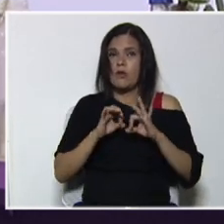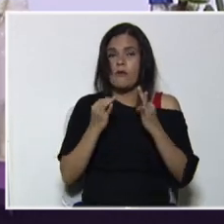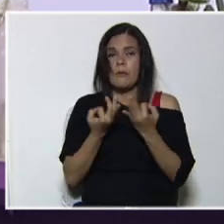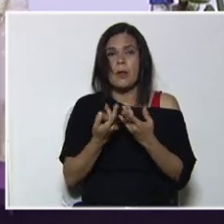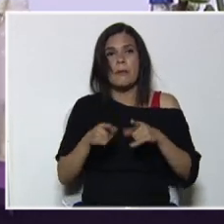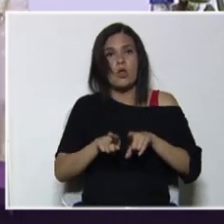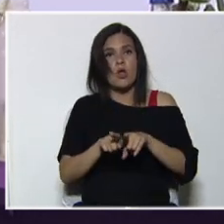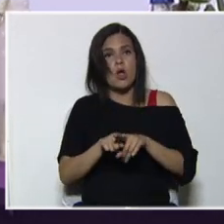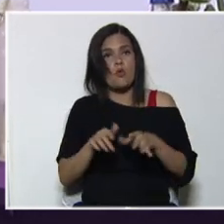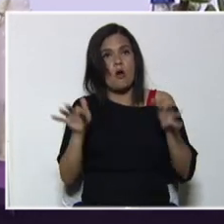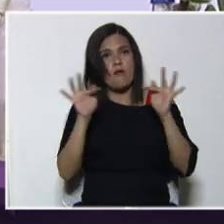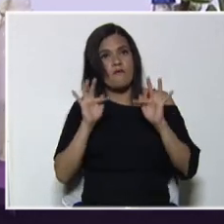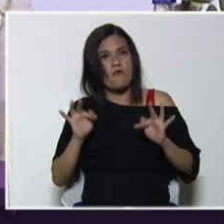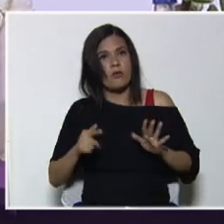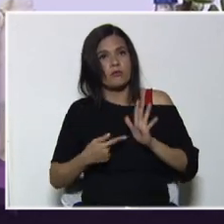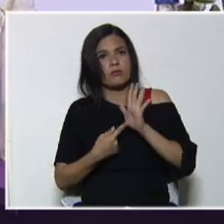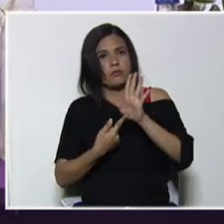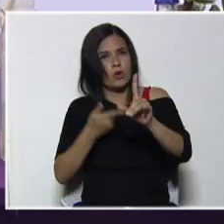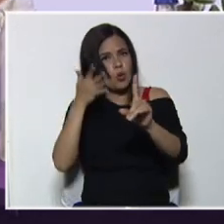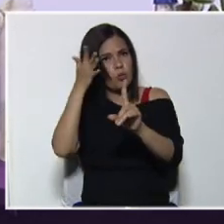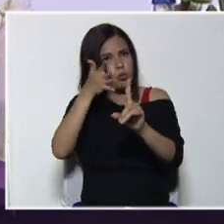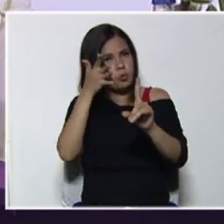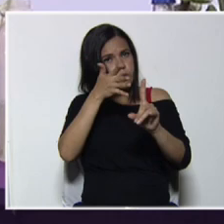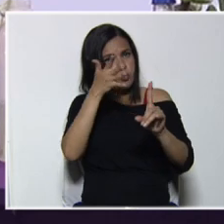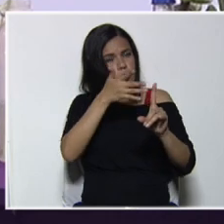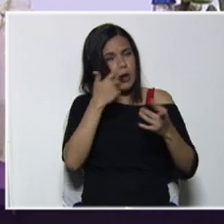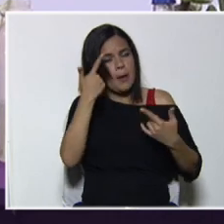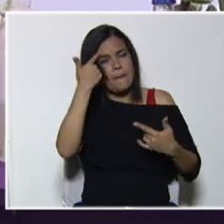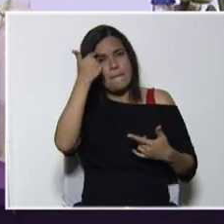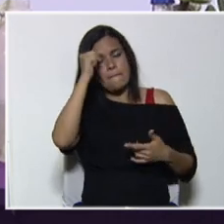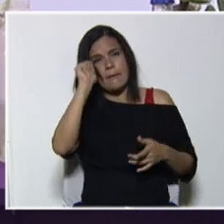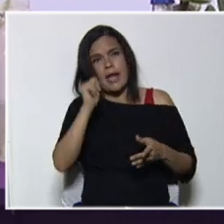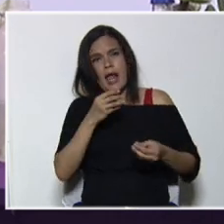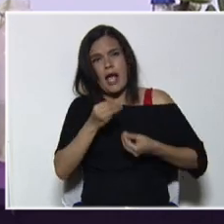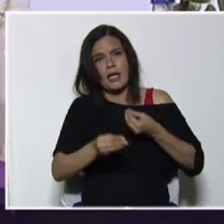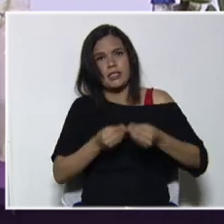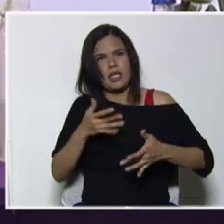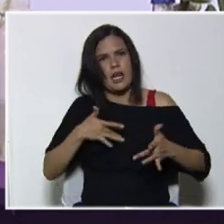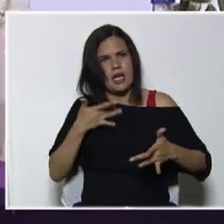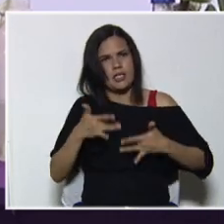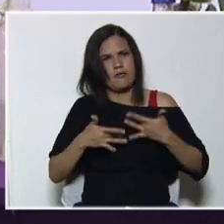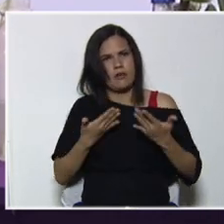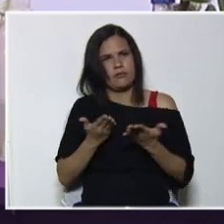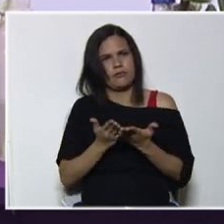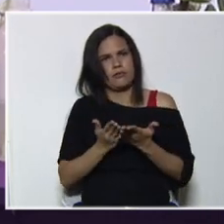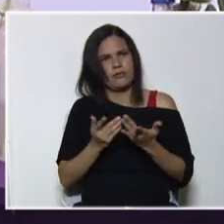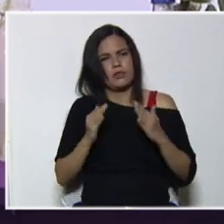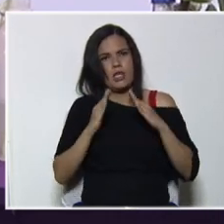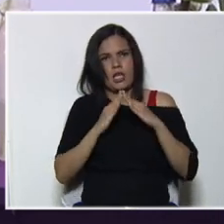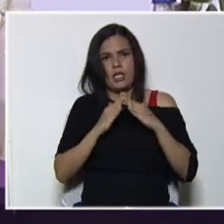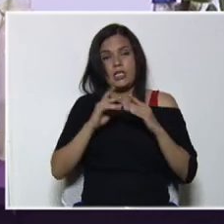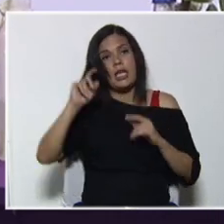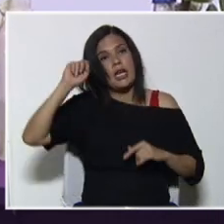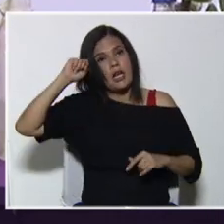igual forma continuamos brindando las orientaciones para la ejecución de las actividades escolares desde casa.